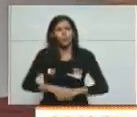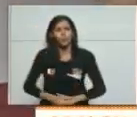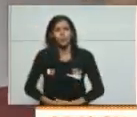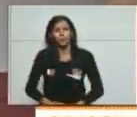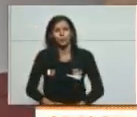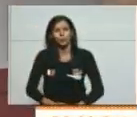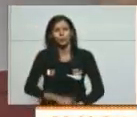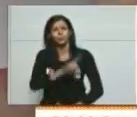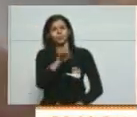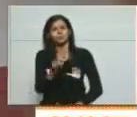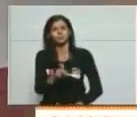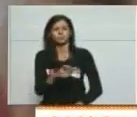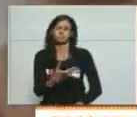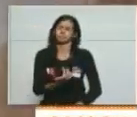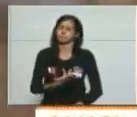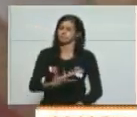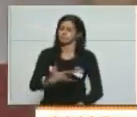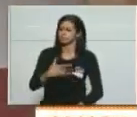¿Verdad que esto causa,